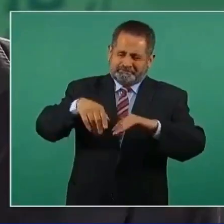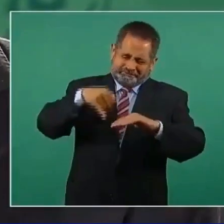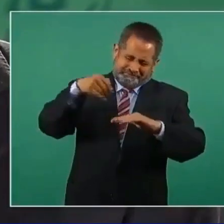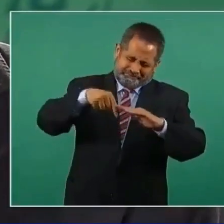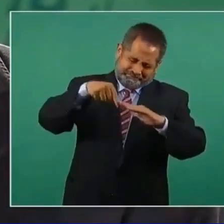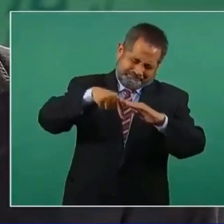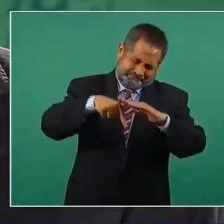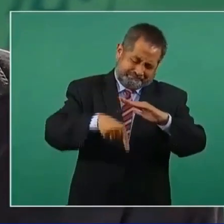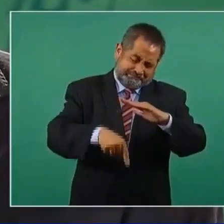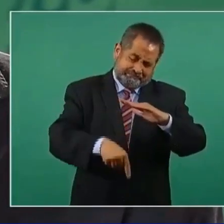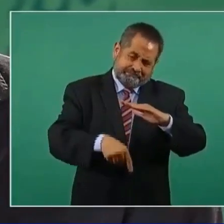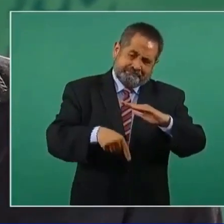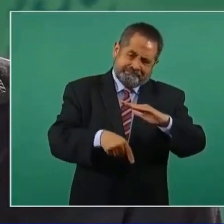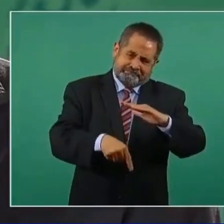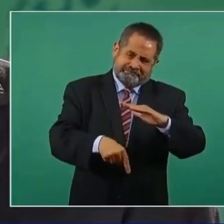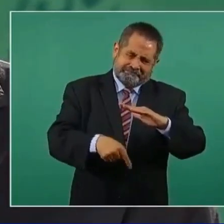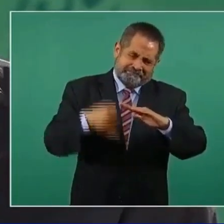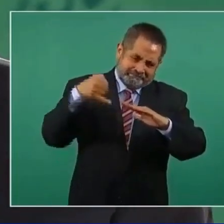cuando